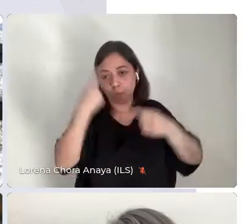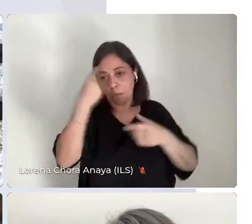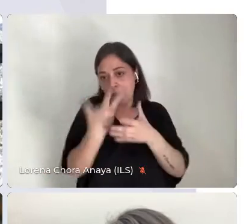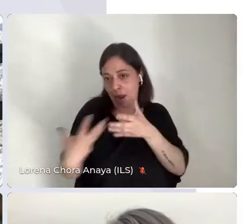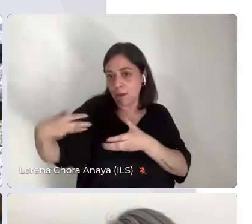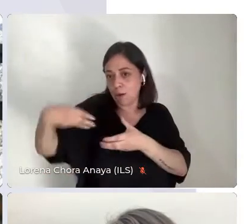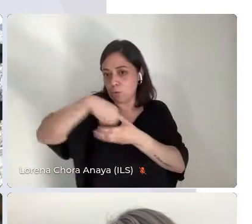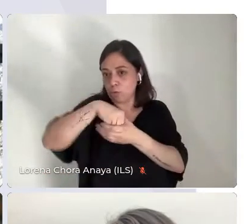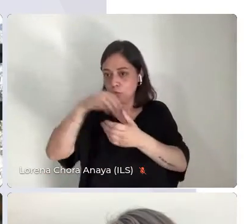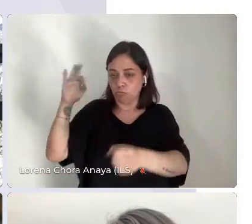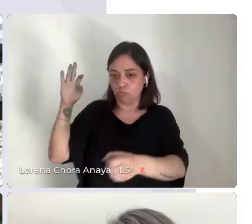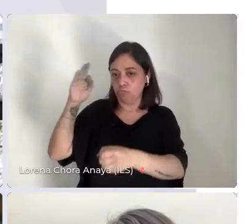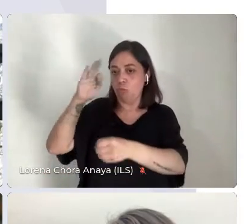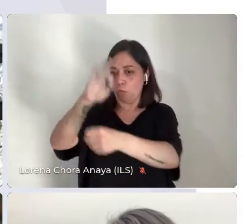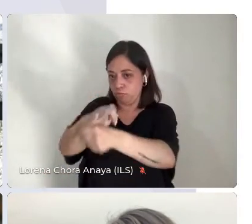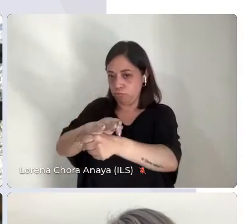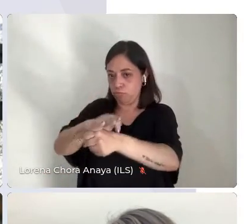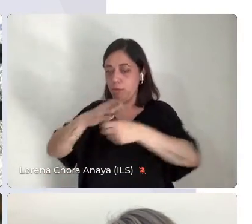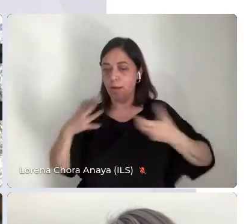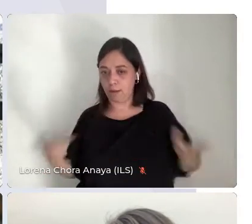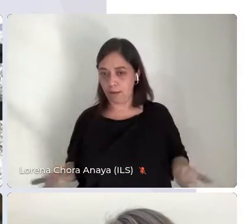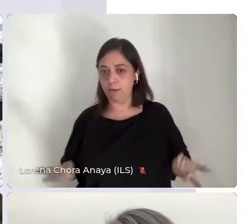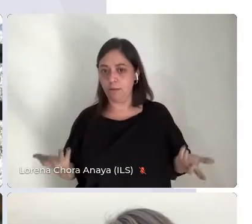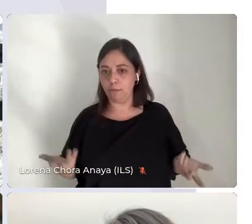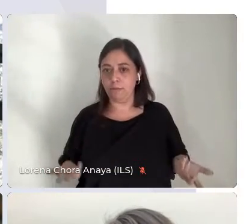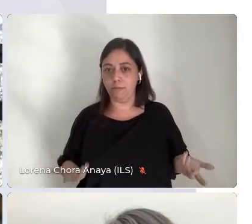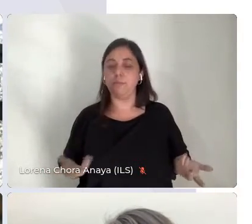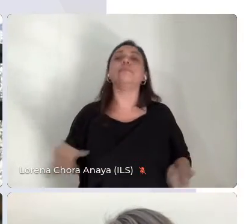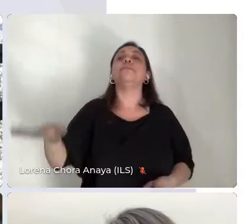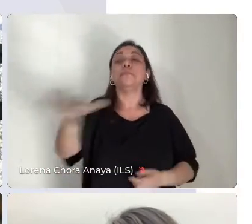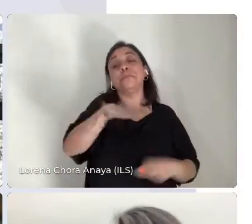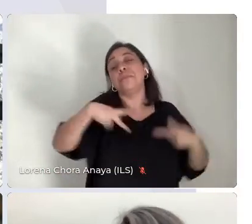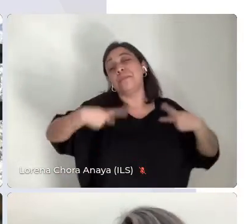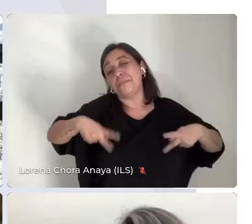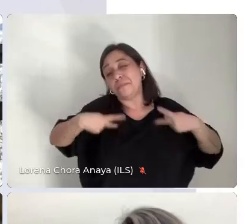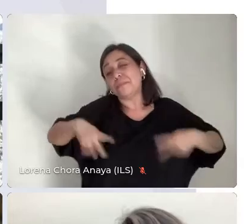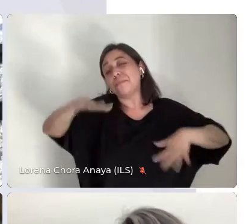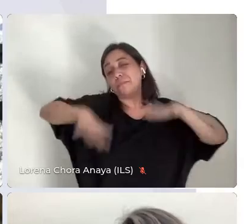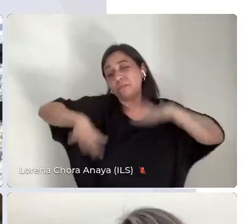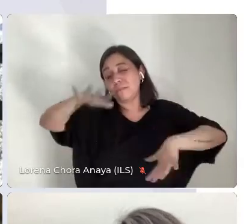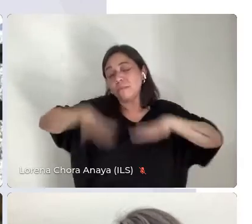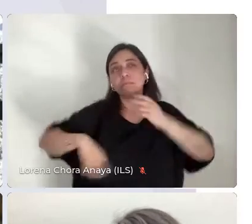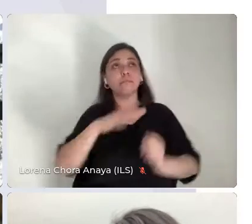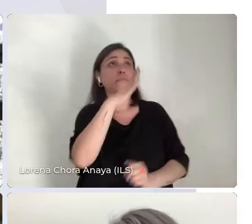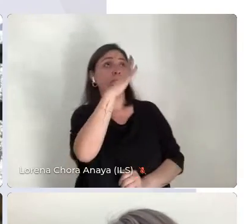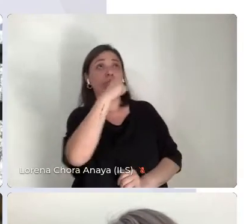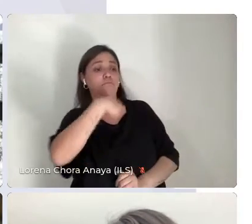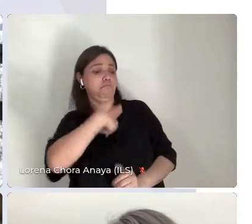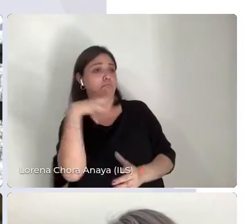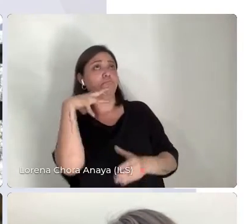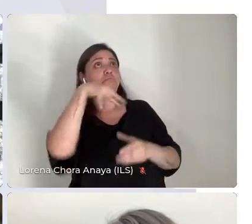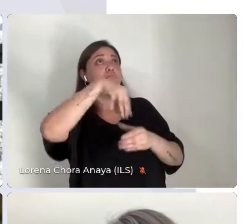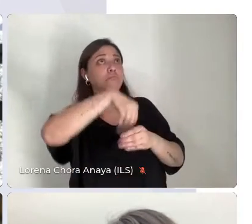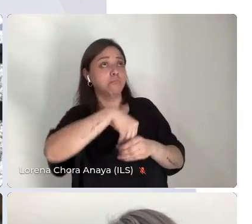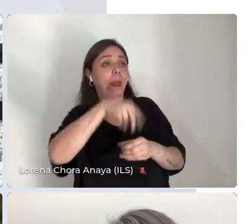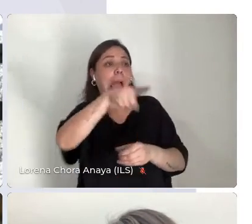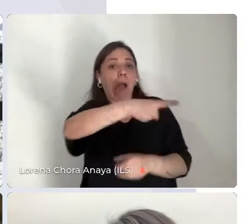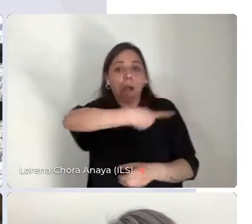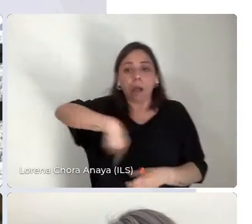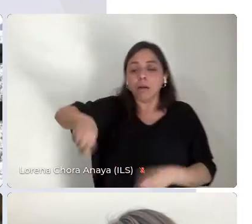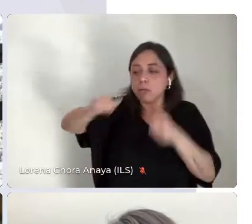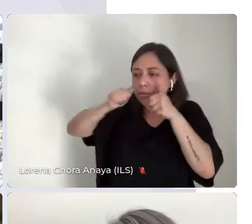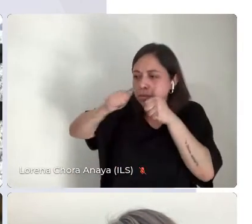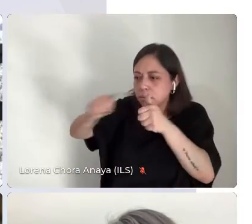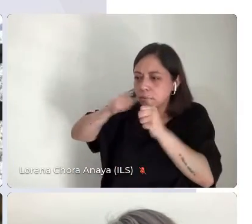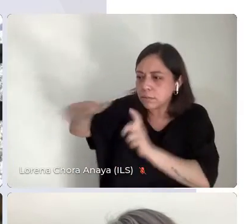personas que tienen que lidiar con esta, pues, con esto que no los estén incluyendo, ¿no? Ese es un elemento. El otro elemento, bueno, ya les decía, es